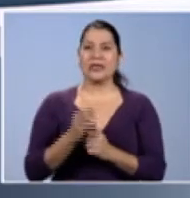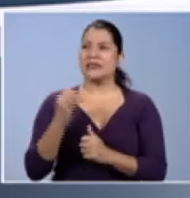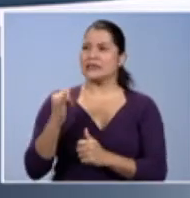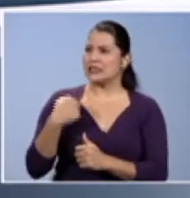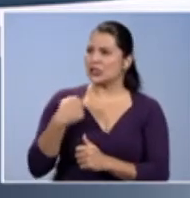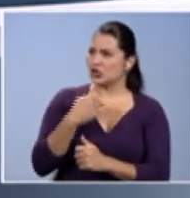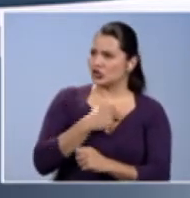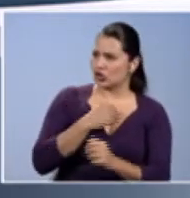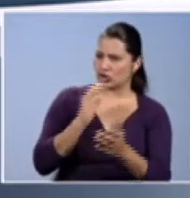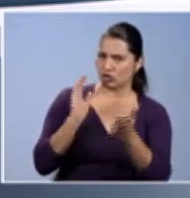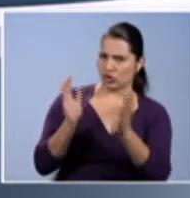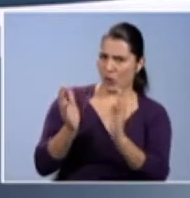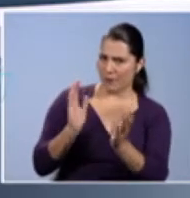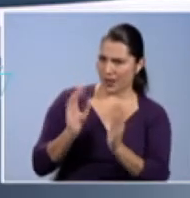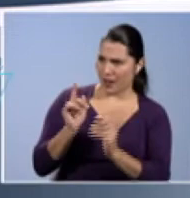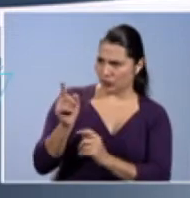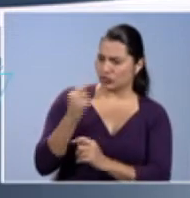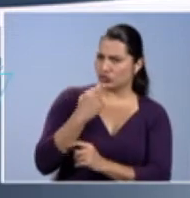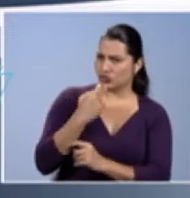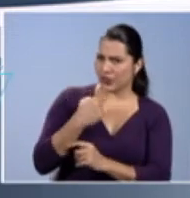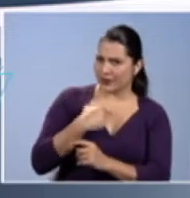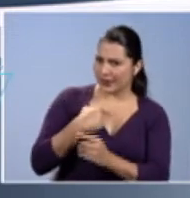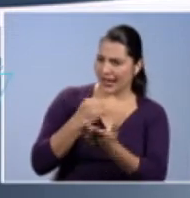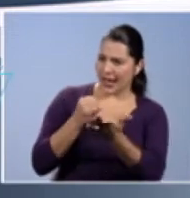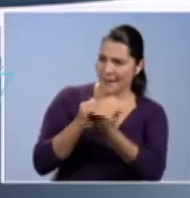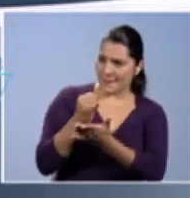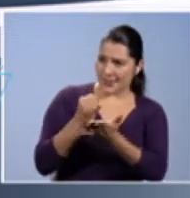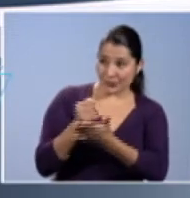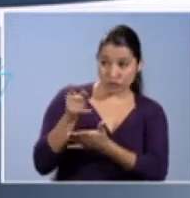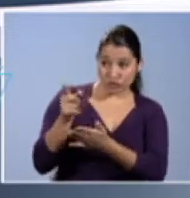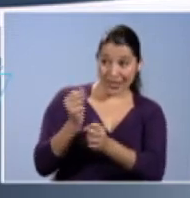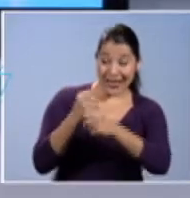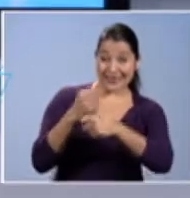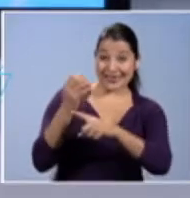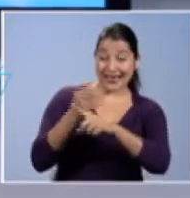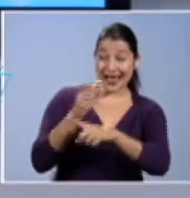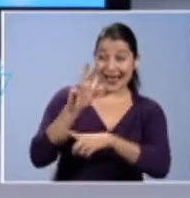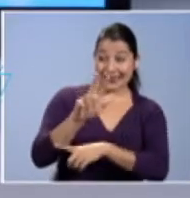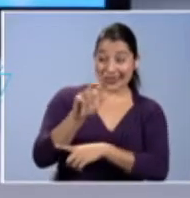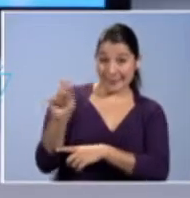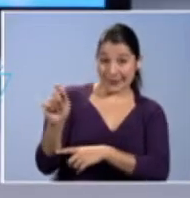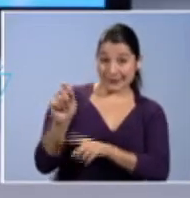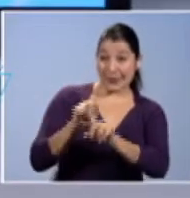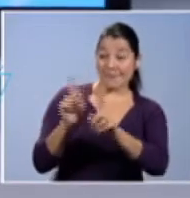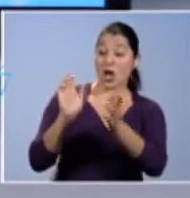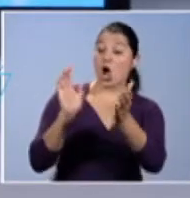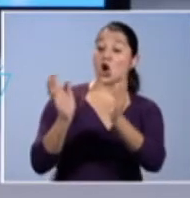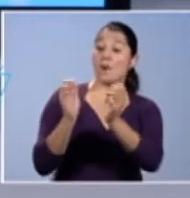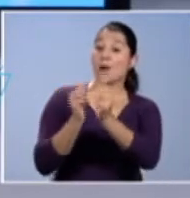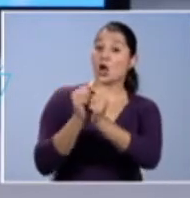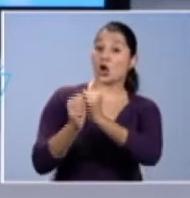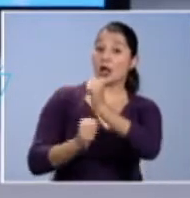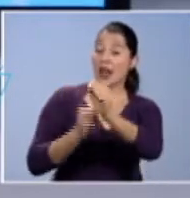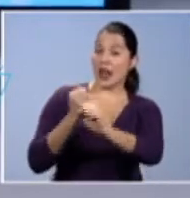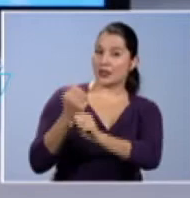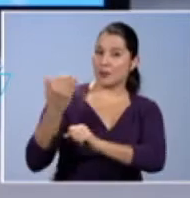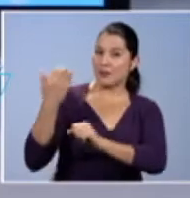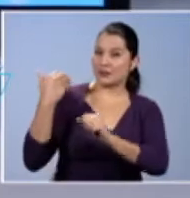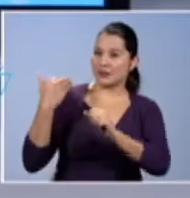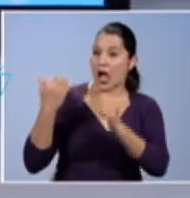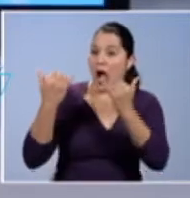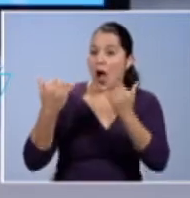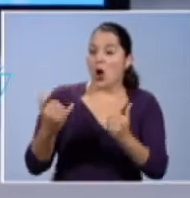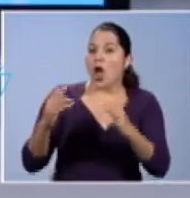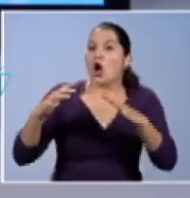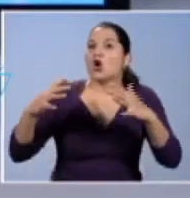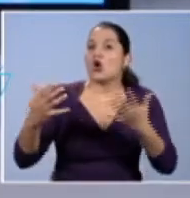una comparación, ahora usted nos decía que los estudios salen cada trimestre, pero correcto, en comparación con el año anterior, ¿cómo se ve la